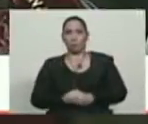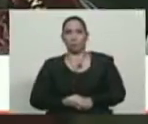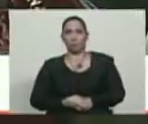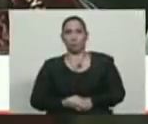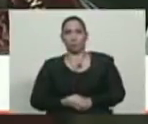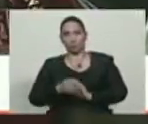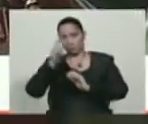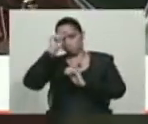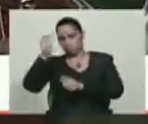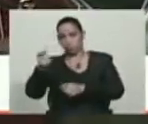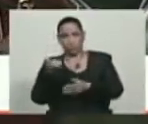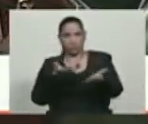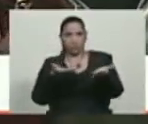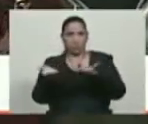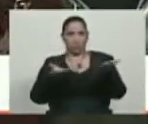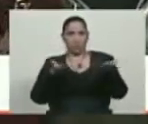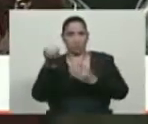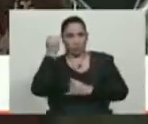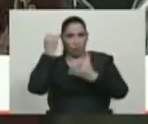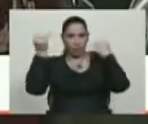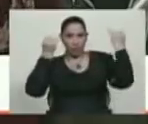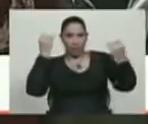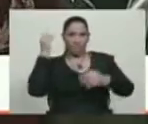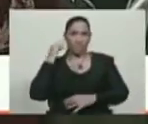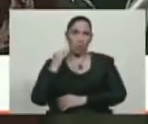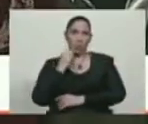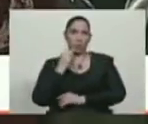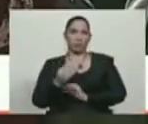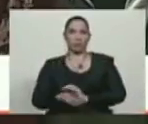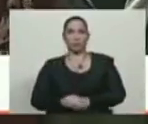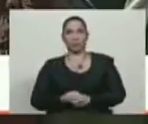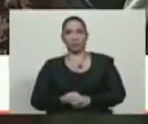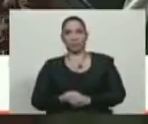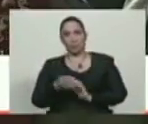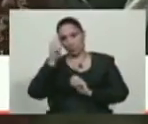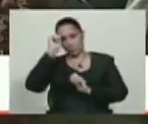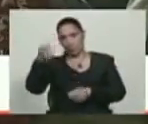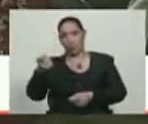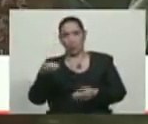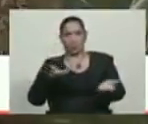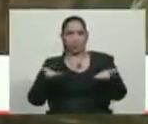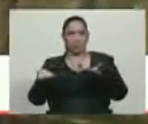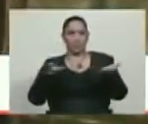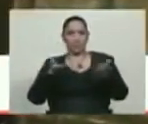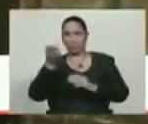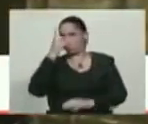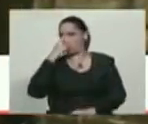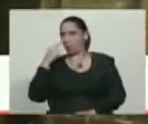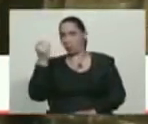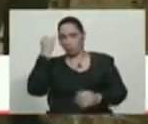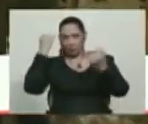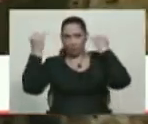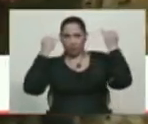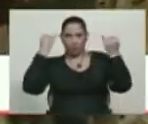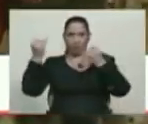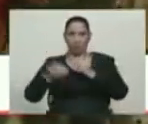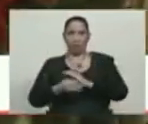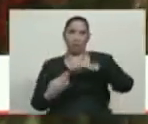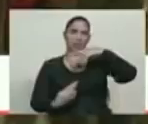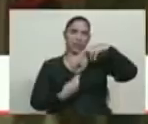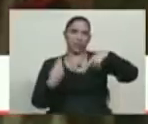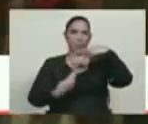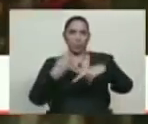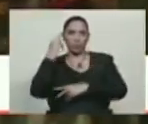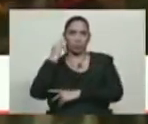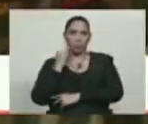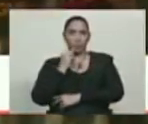al servicio de las ideas de Bolívar, puesto al servicio de las ideas de Zamora, puestos al servicio de la revolución